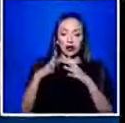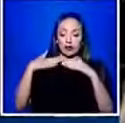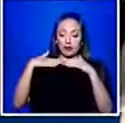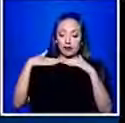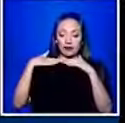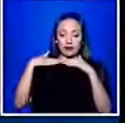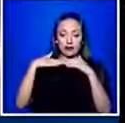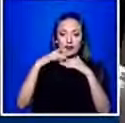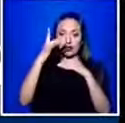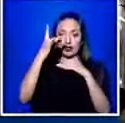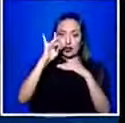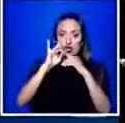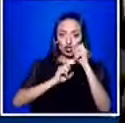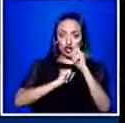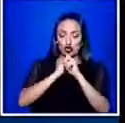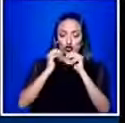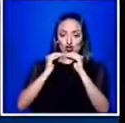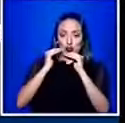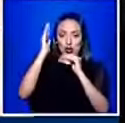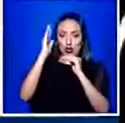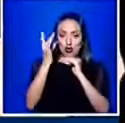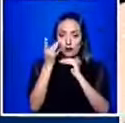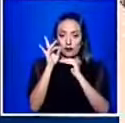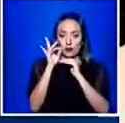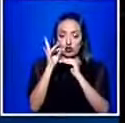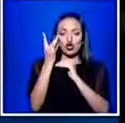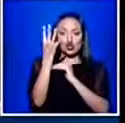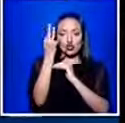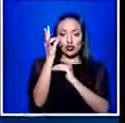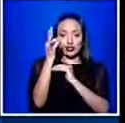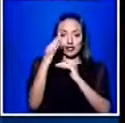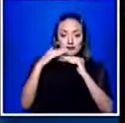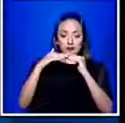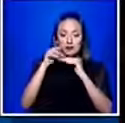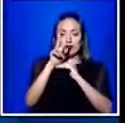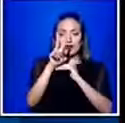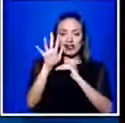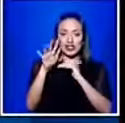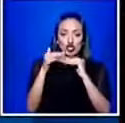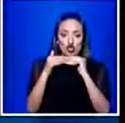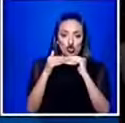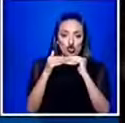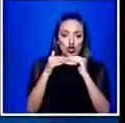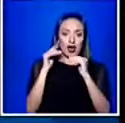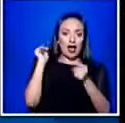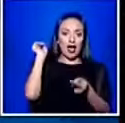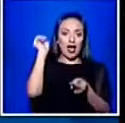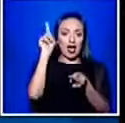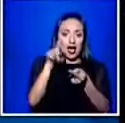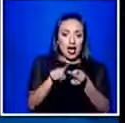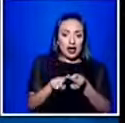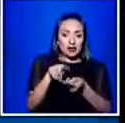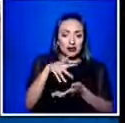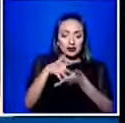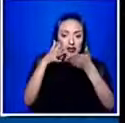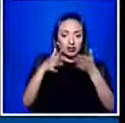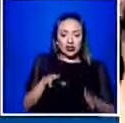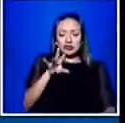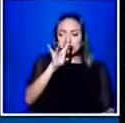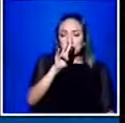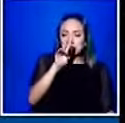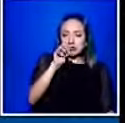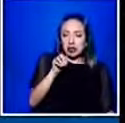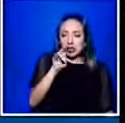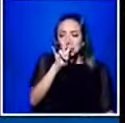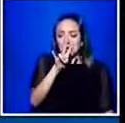Tenemos estudiantes desde mayores de 18 años y en este caso tenemos desde los 25 años hasta hemos tenido estudiantes de